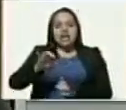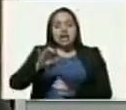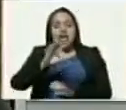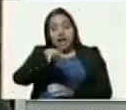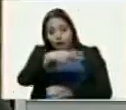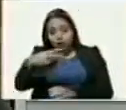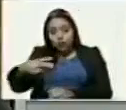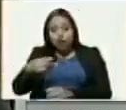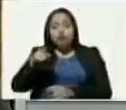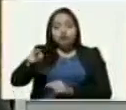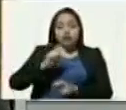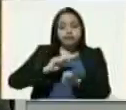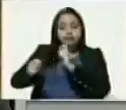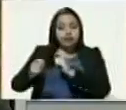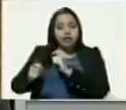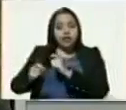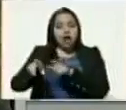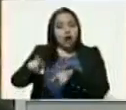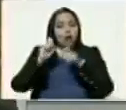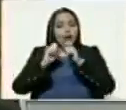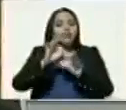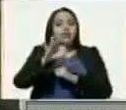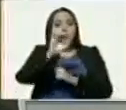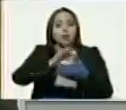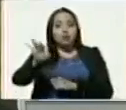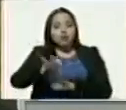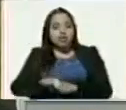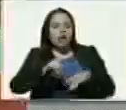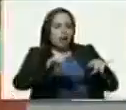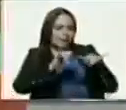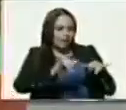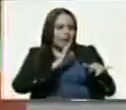¿En el mismo banco? En el mismo banco.